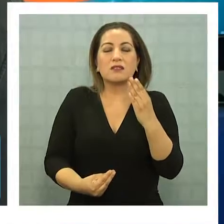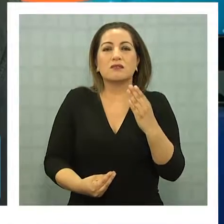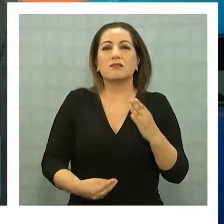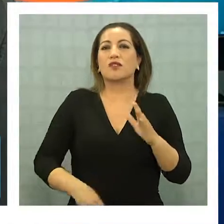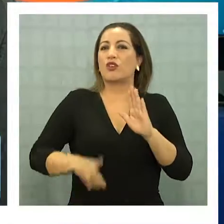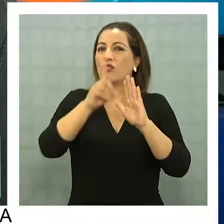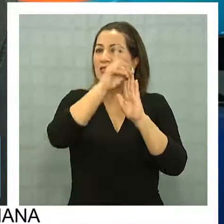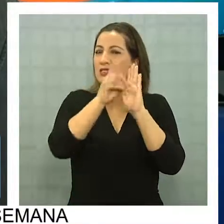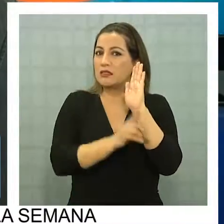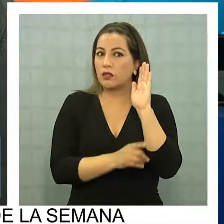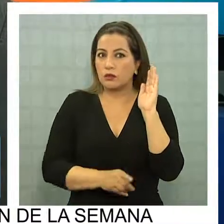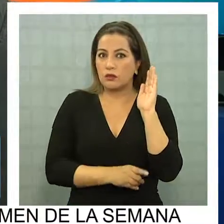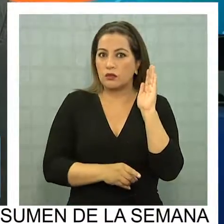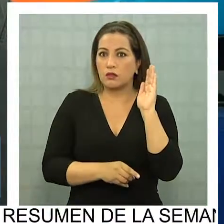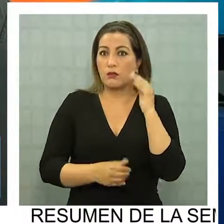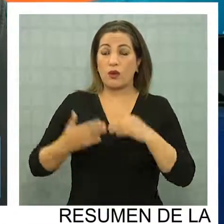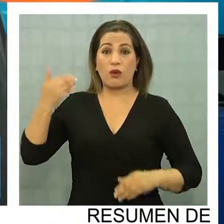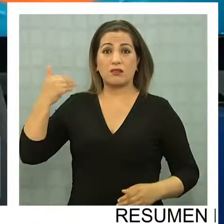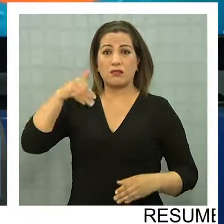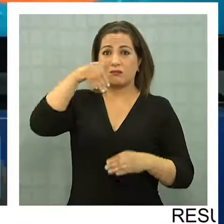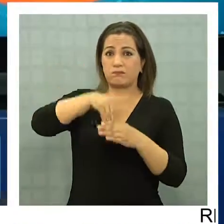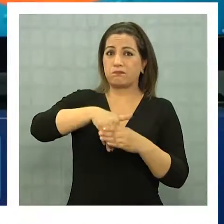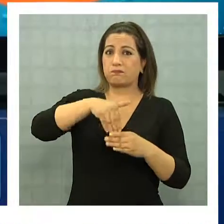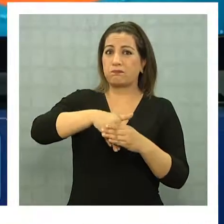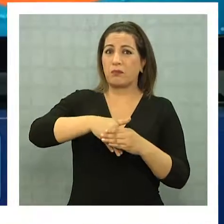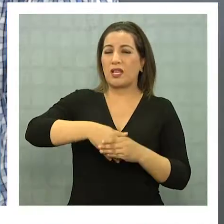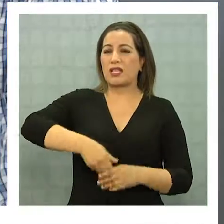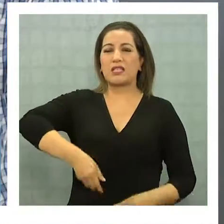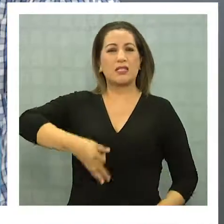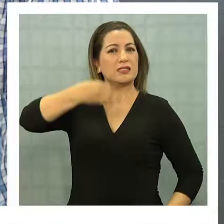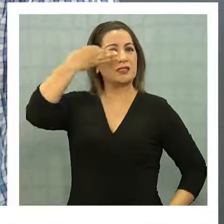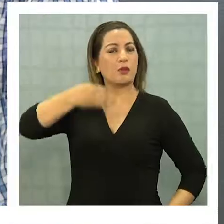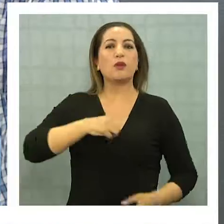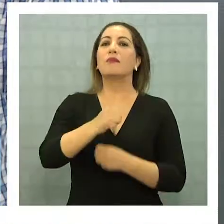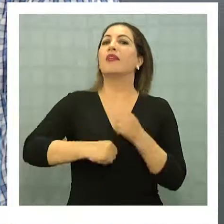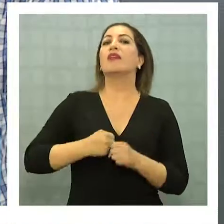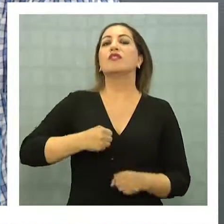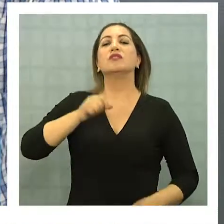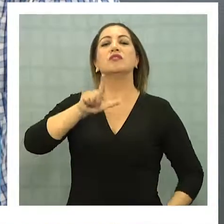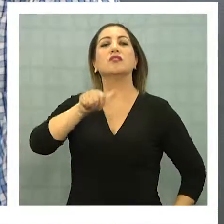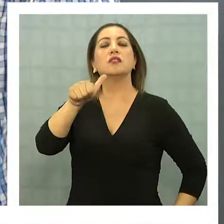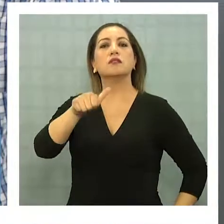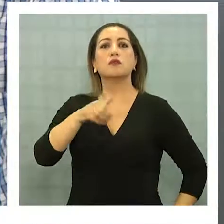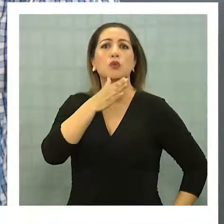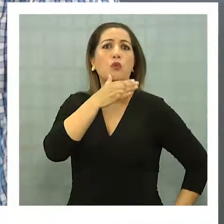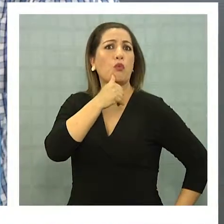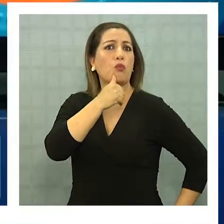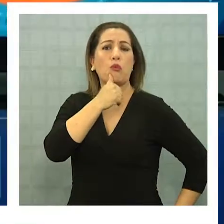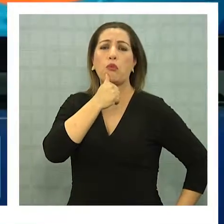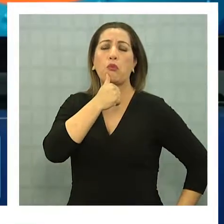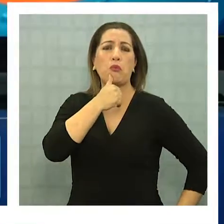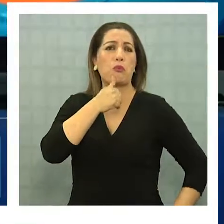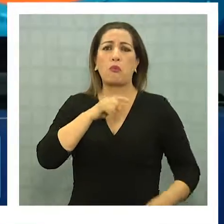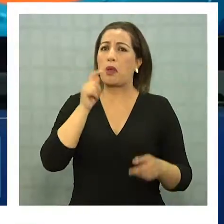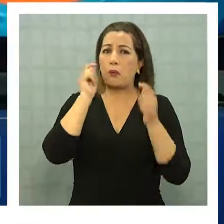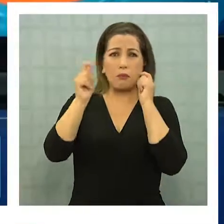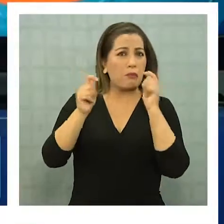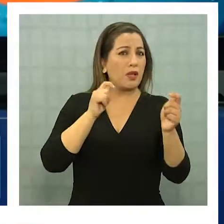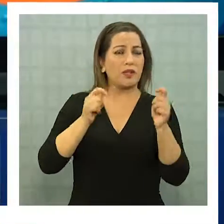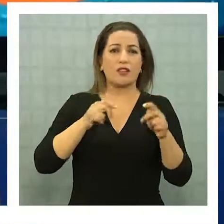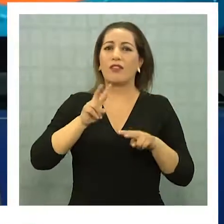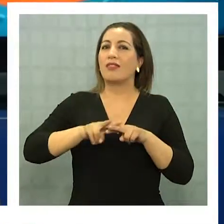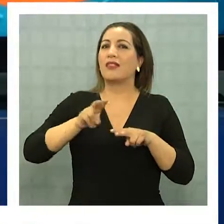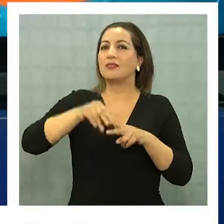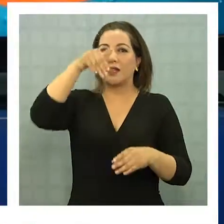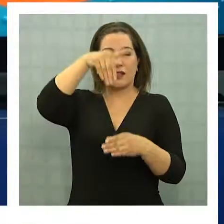entre el 70 y el 73, pero las elecciones sí estaban aseguradas para el 76. O sea, no había ningún peligro de que no hubiese elecciones. El